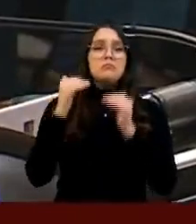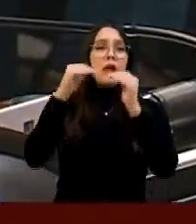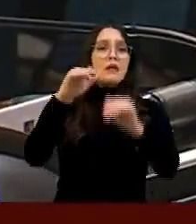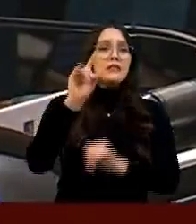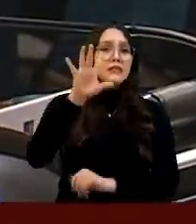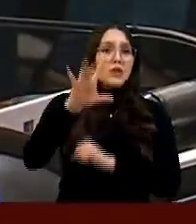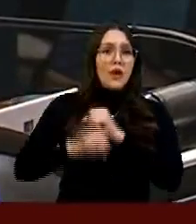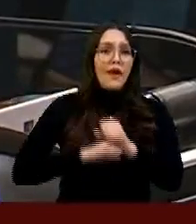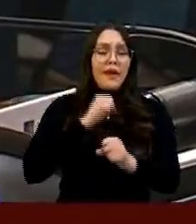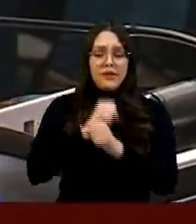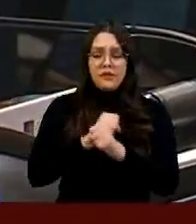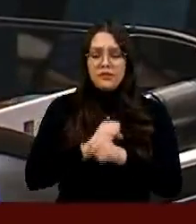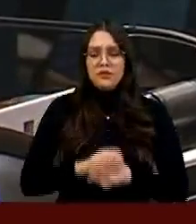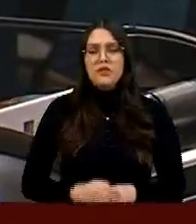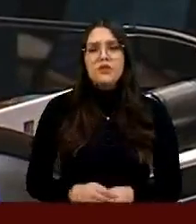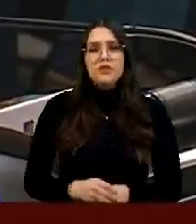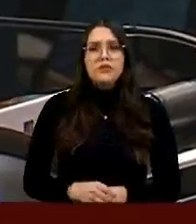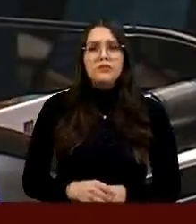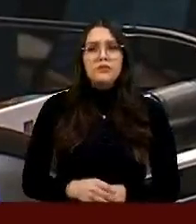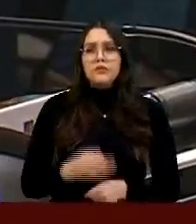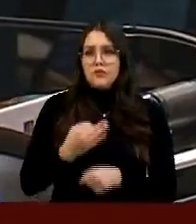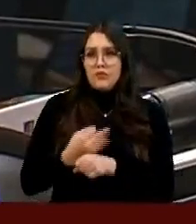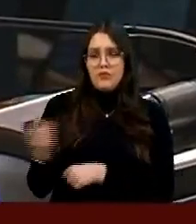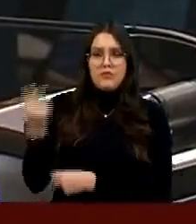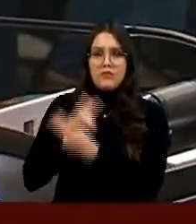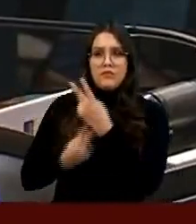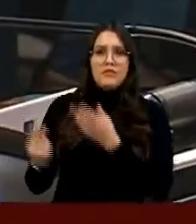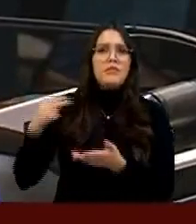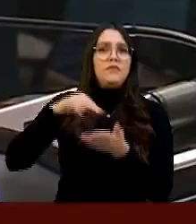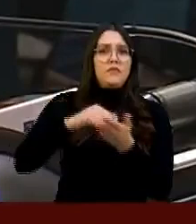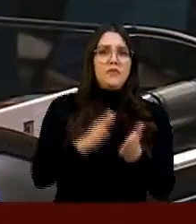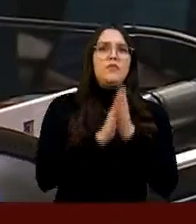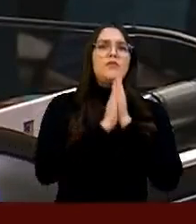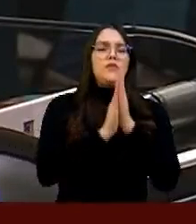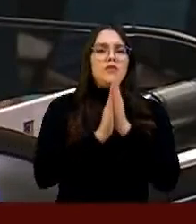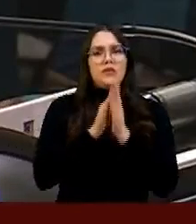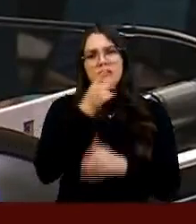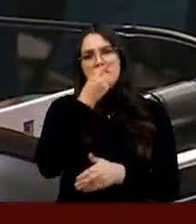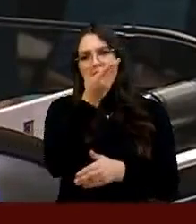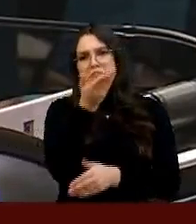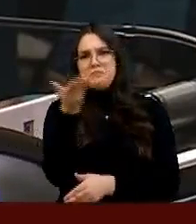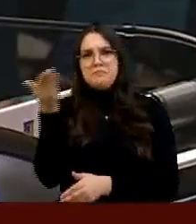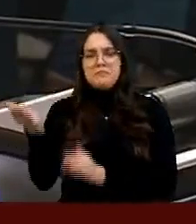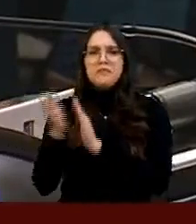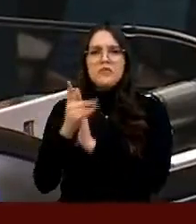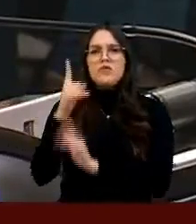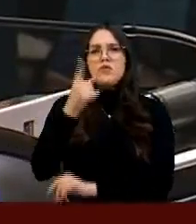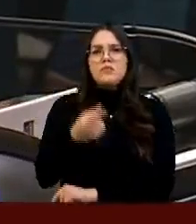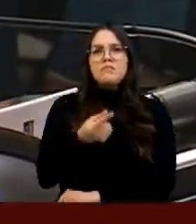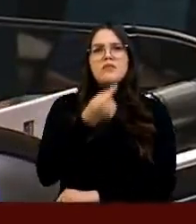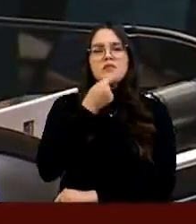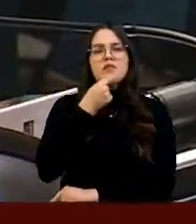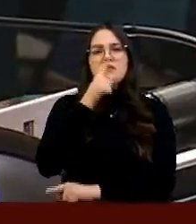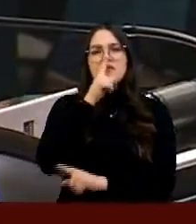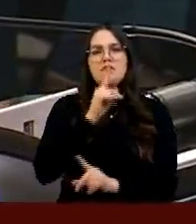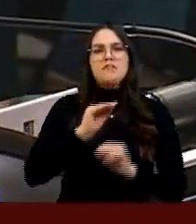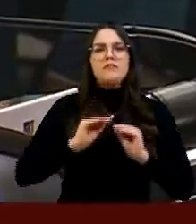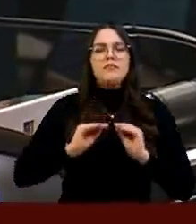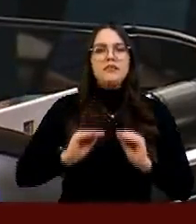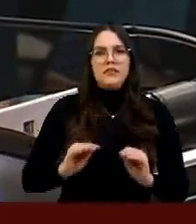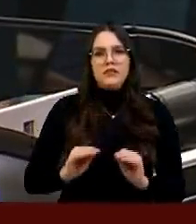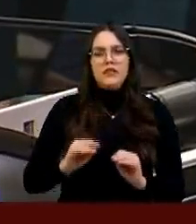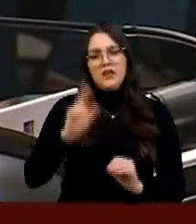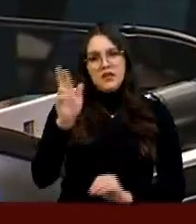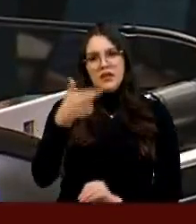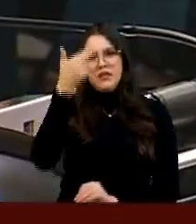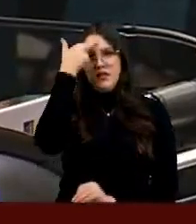Por eso vengo aquí a pedir un minuto de silencio para Samantha Fonseca, para honrar